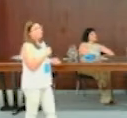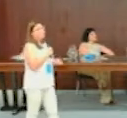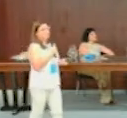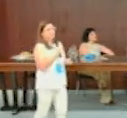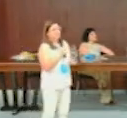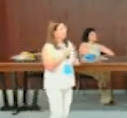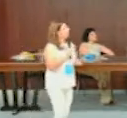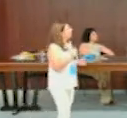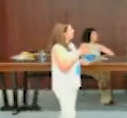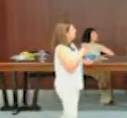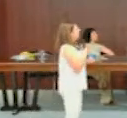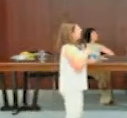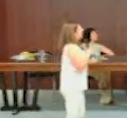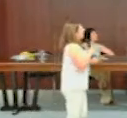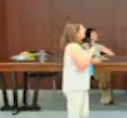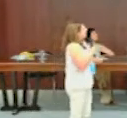El consultorio. Bien.